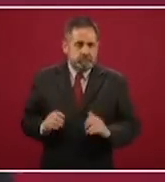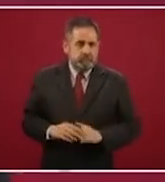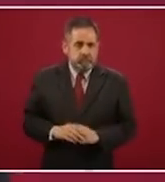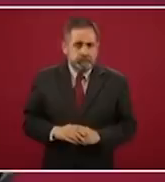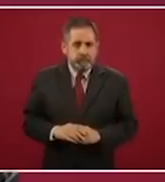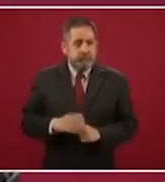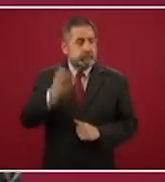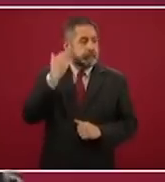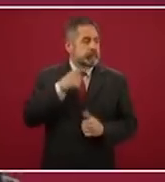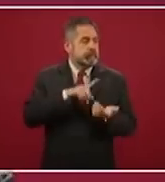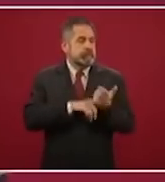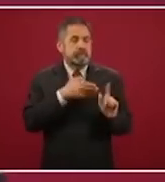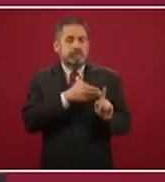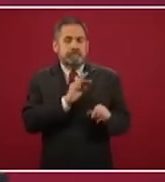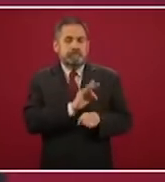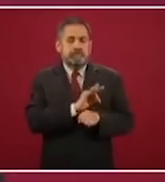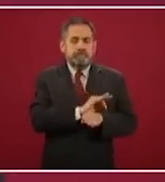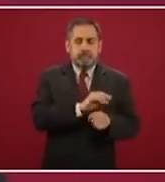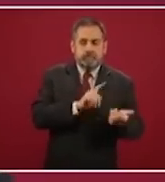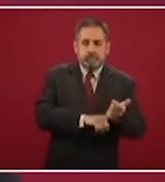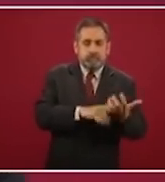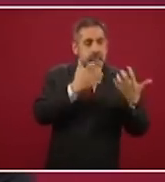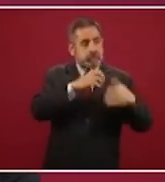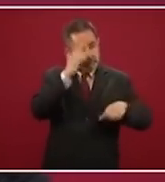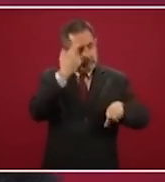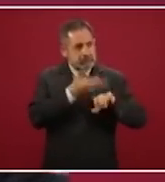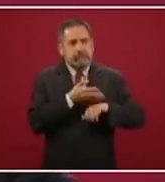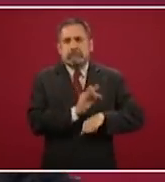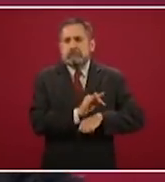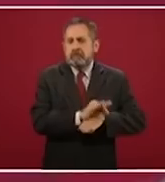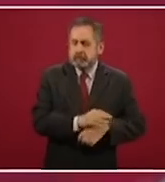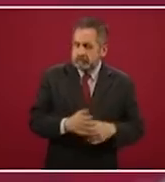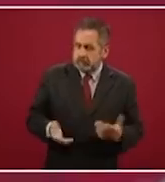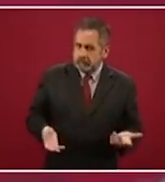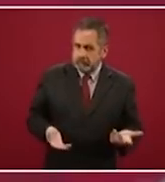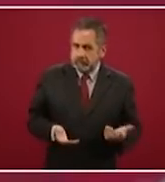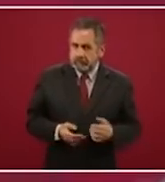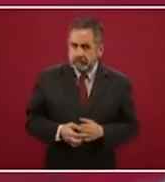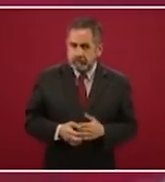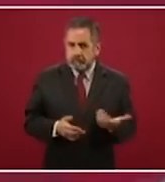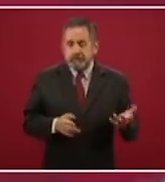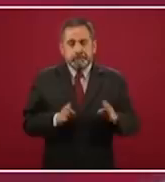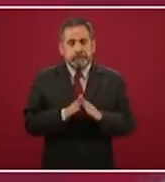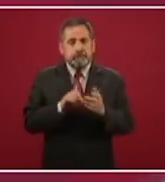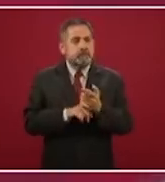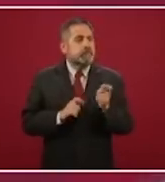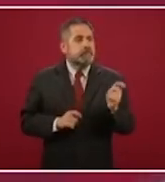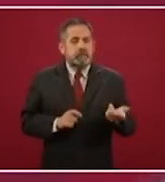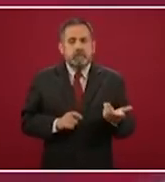las más protegidas eran las extranjeras en